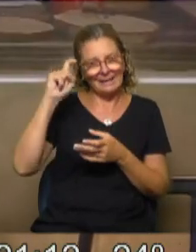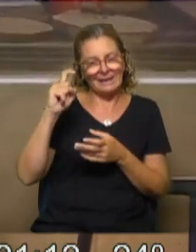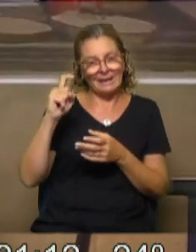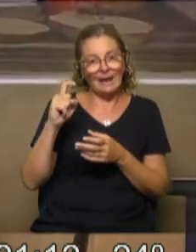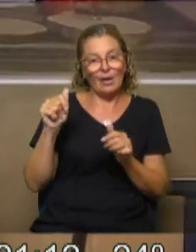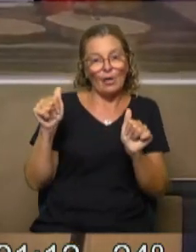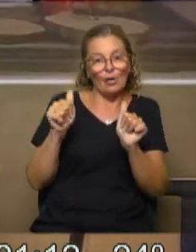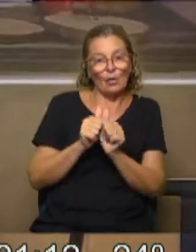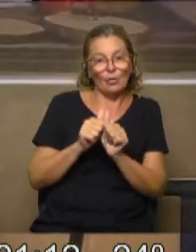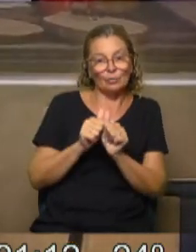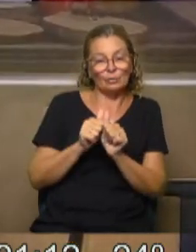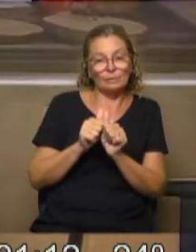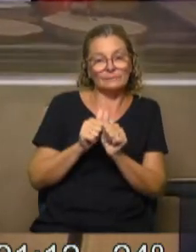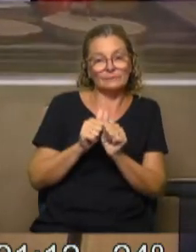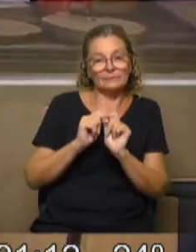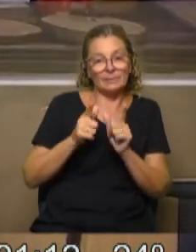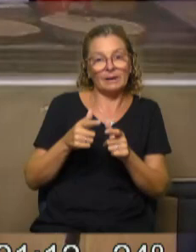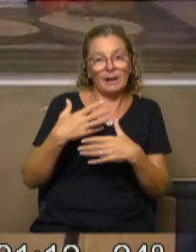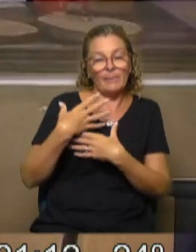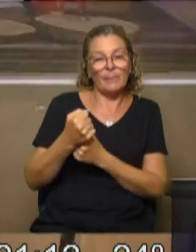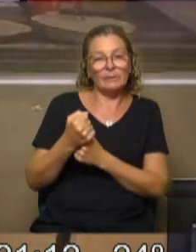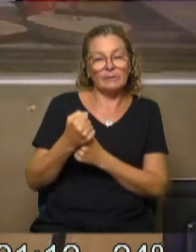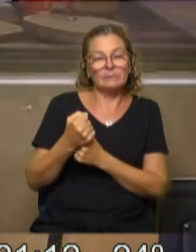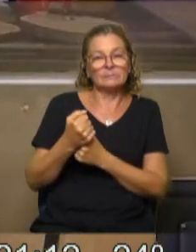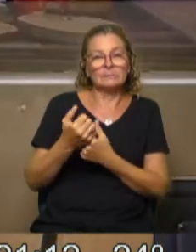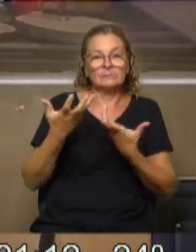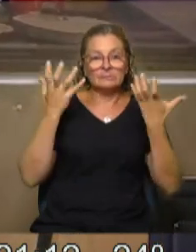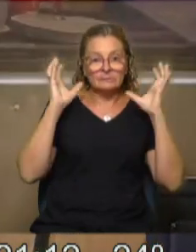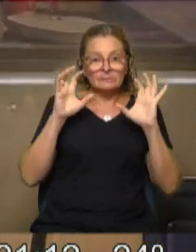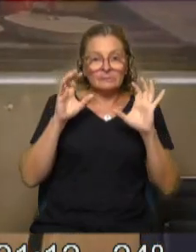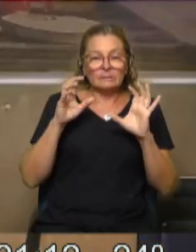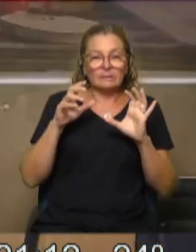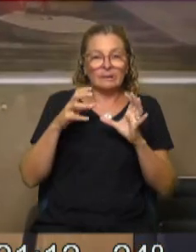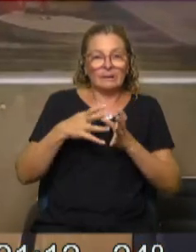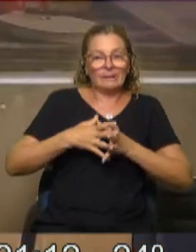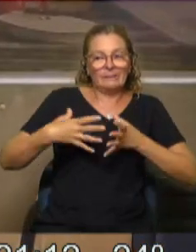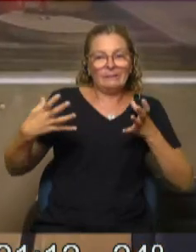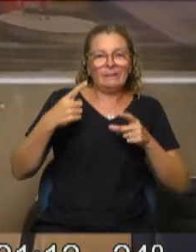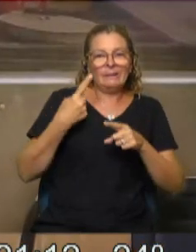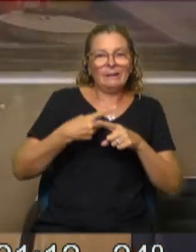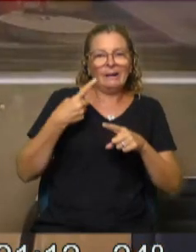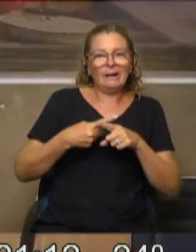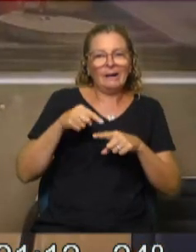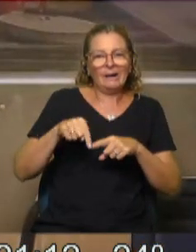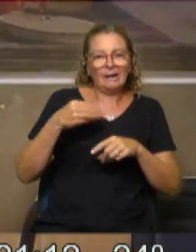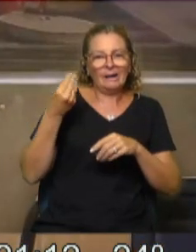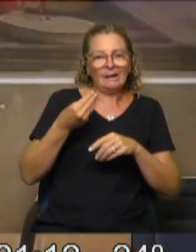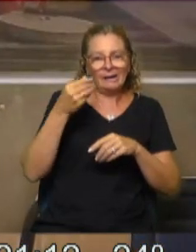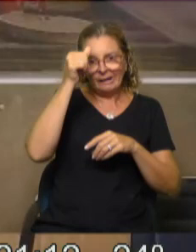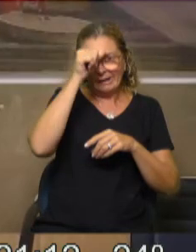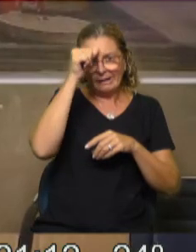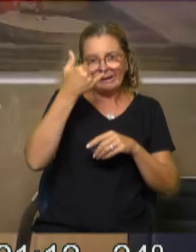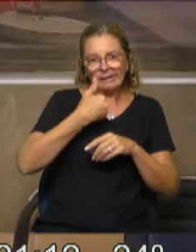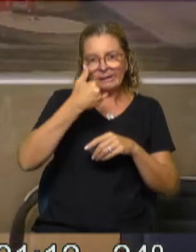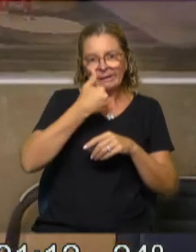junto con también en colaboración con la gente de Animales Sin Hogar, armar una gran fiesta que se va a estar realizando este fin de semana, y nos va a